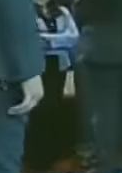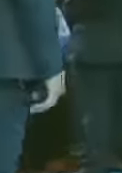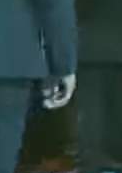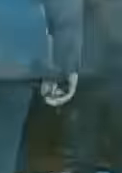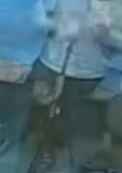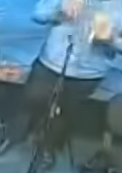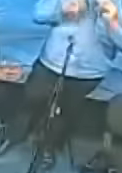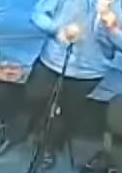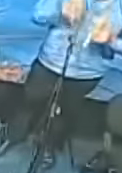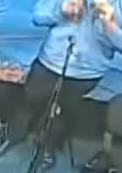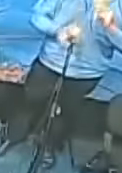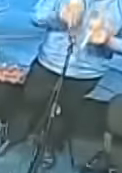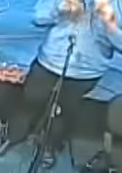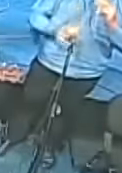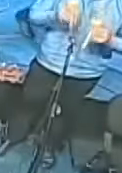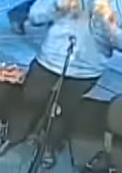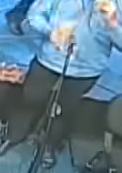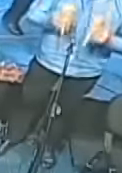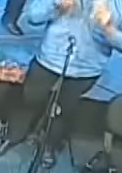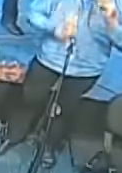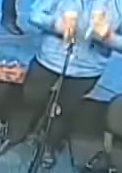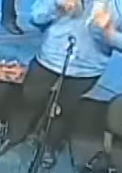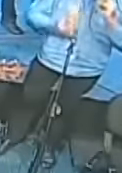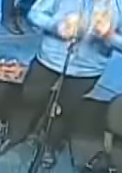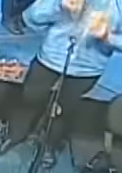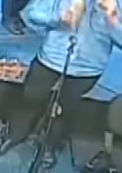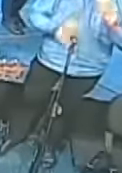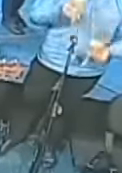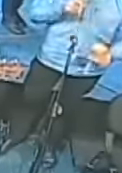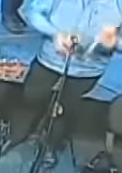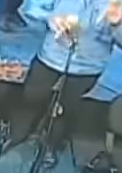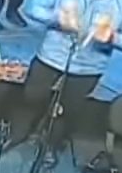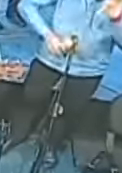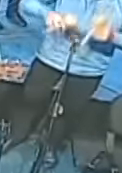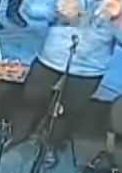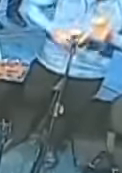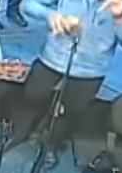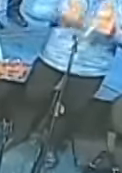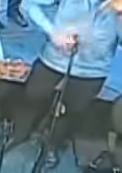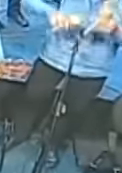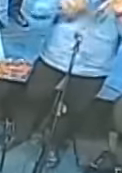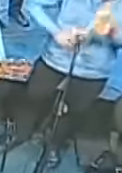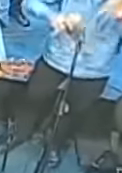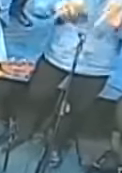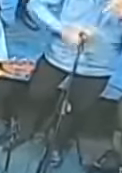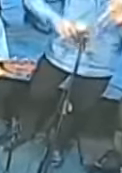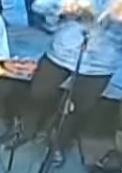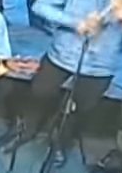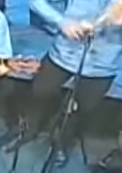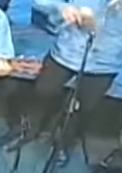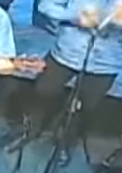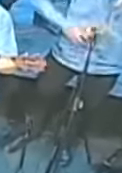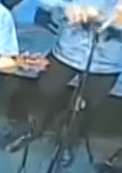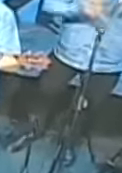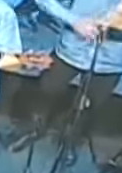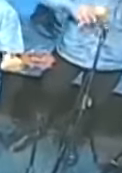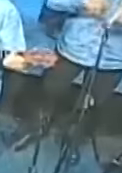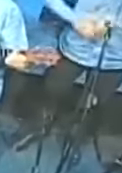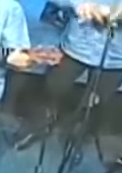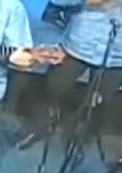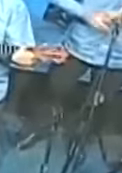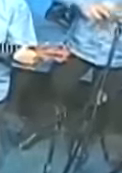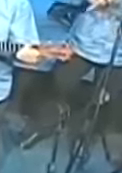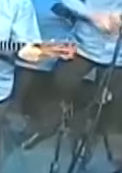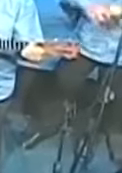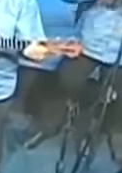Guayana nos pertenece, el Callao y tumeremos. Por aquí voy a pasear 159 mil kilómetros que nos pretendían